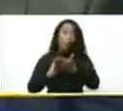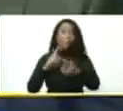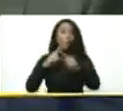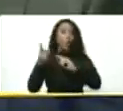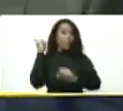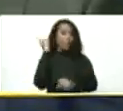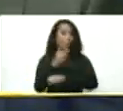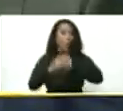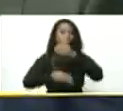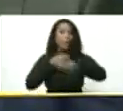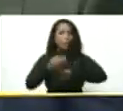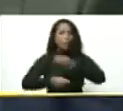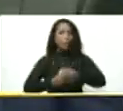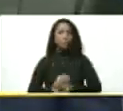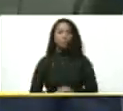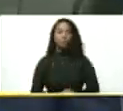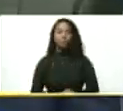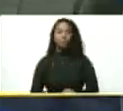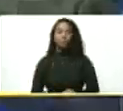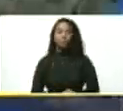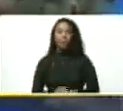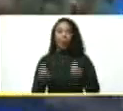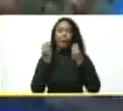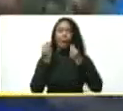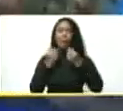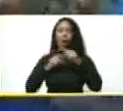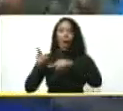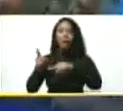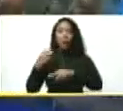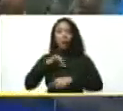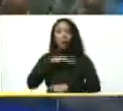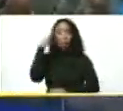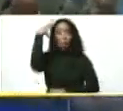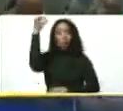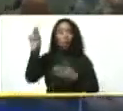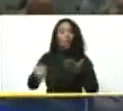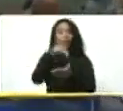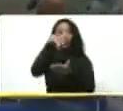definir. Y para eso es este Consejo Nacional de Economía,